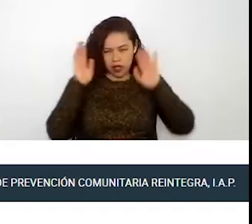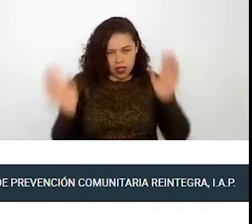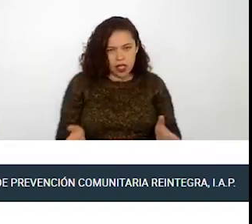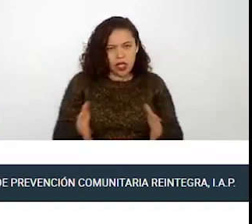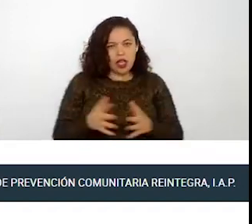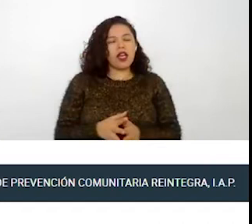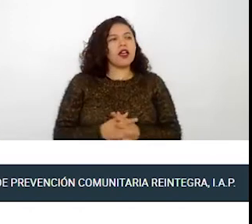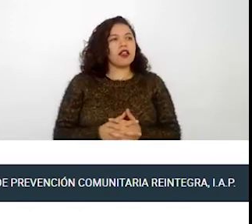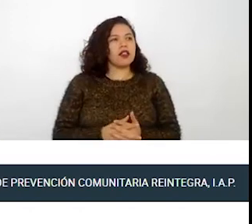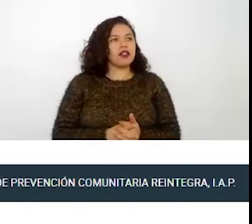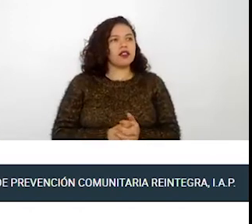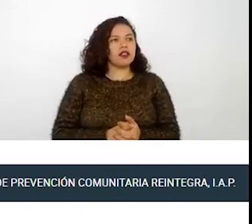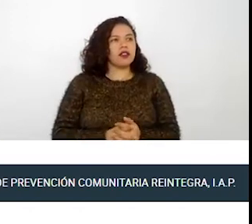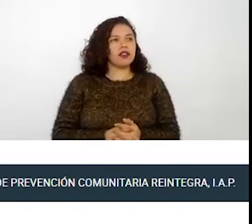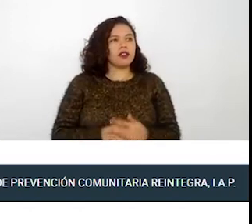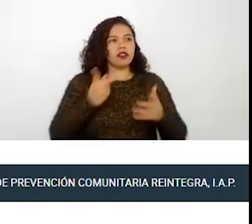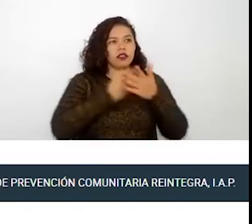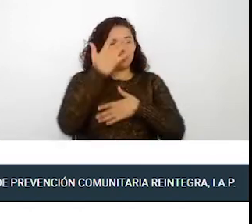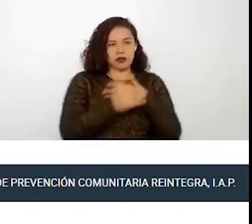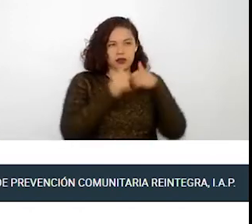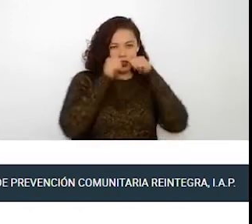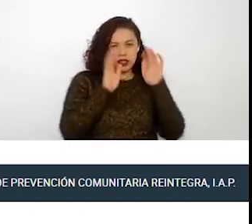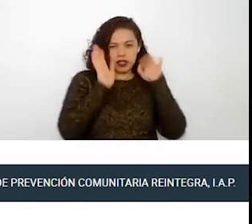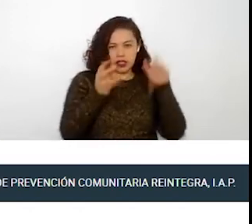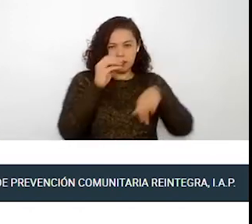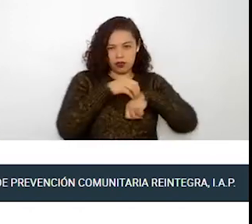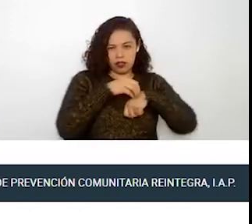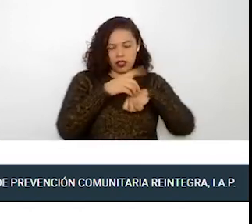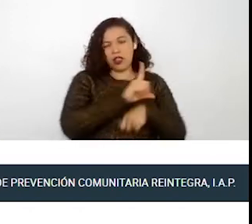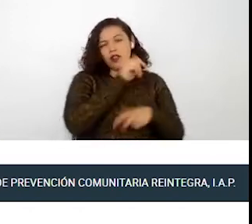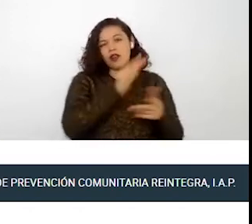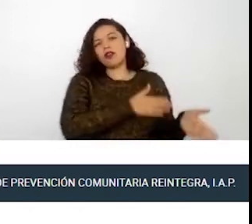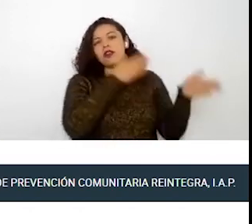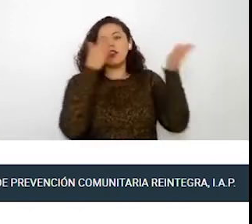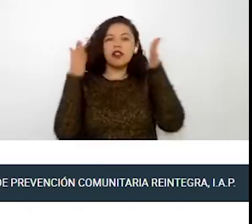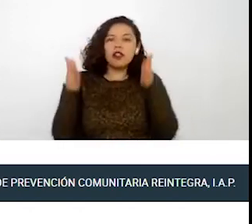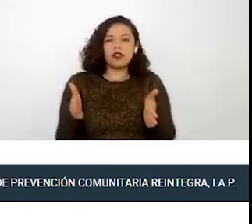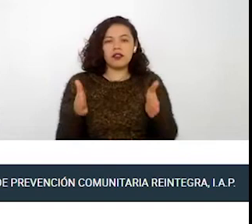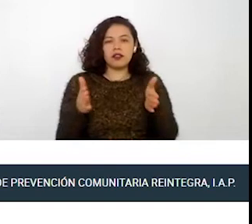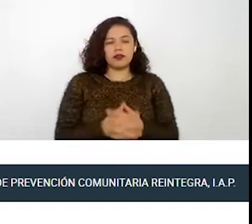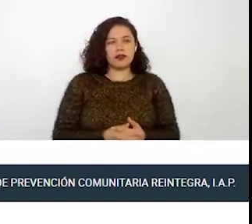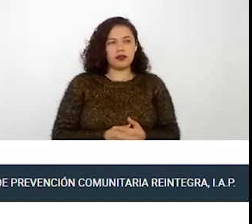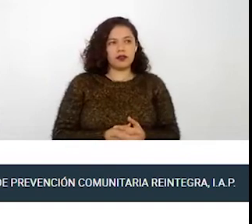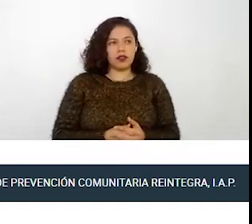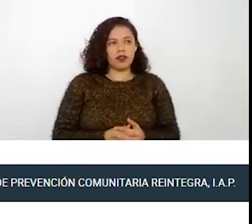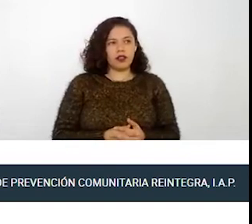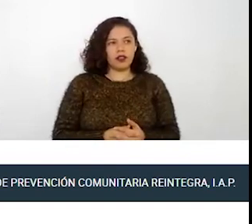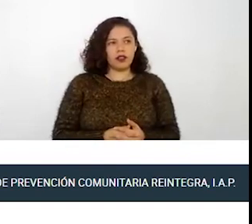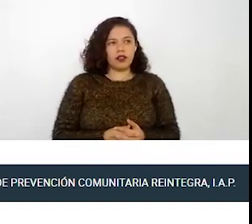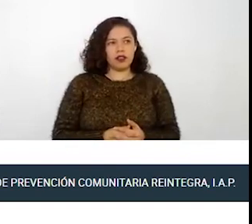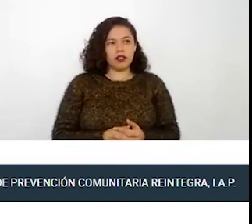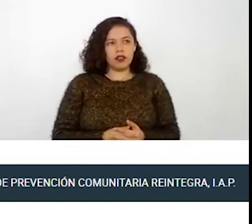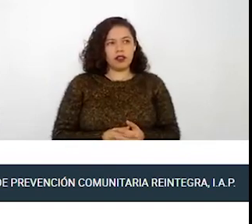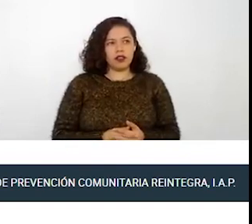cargaron los proyectos asistenciales y seguimos ahora con los proyectos